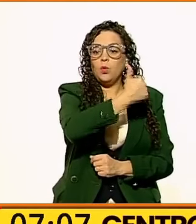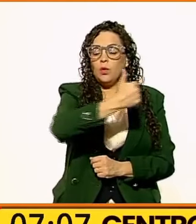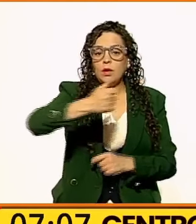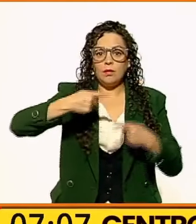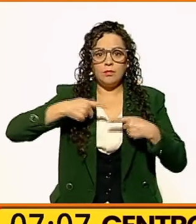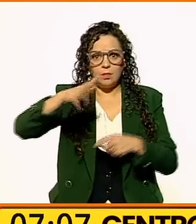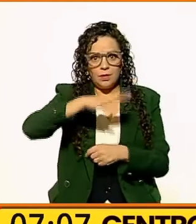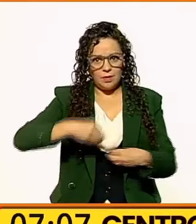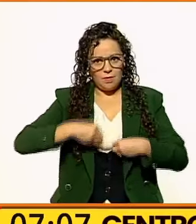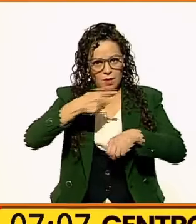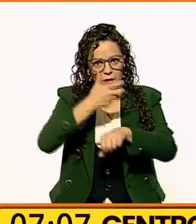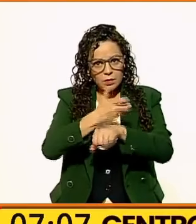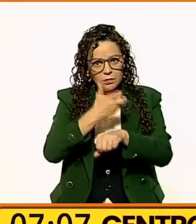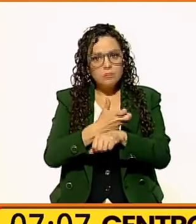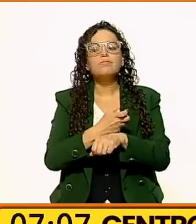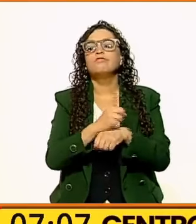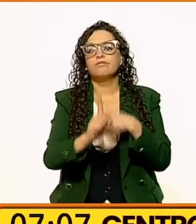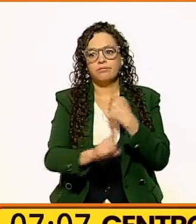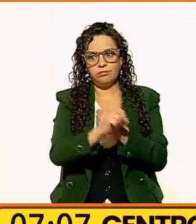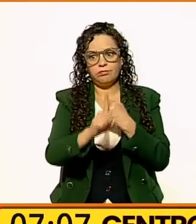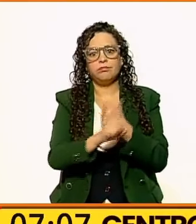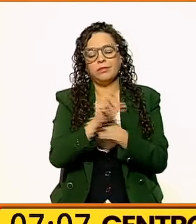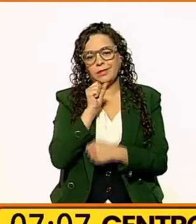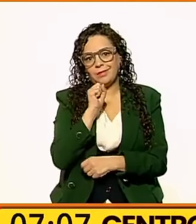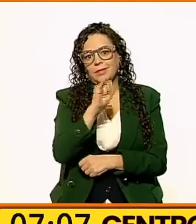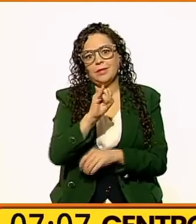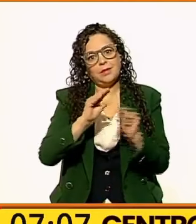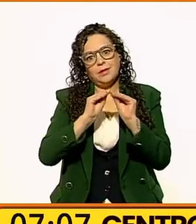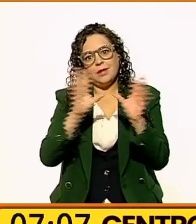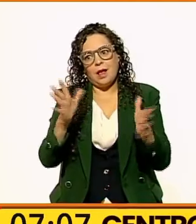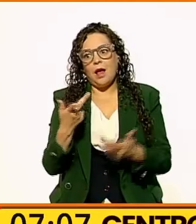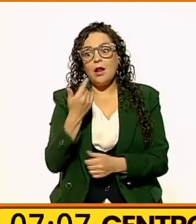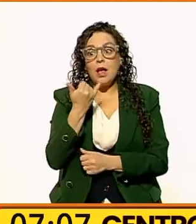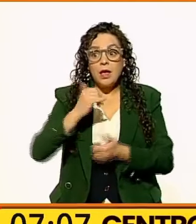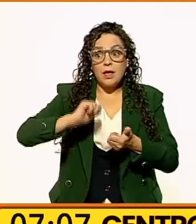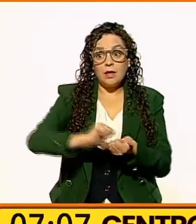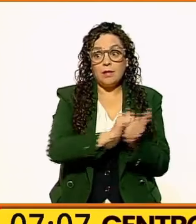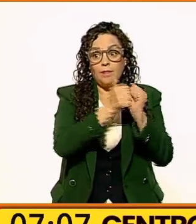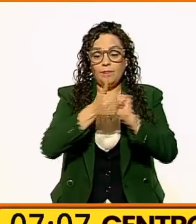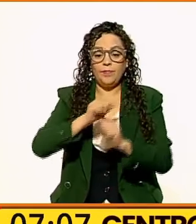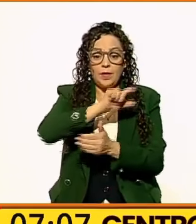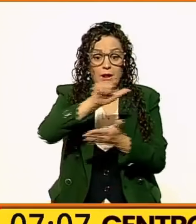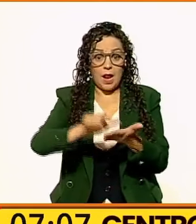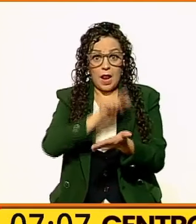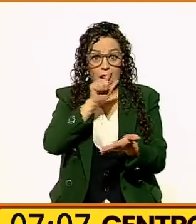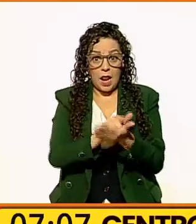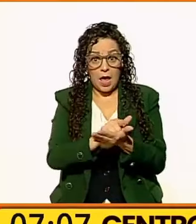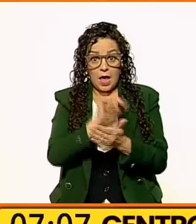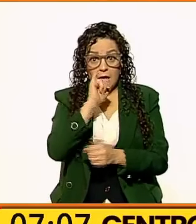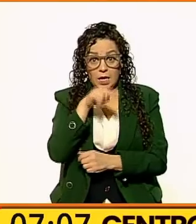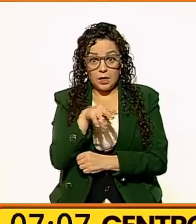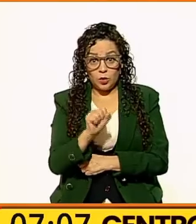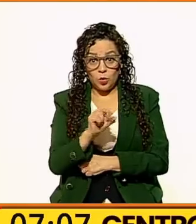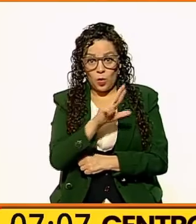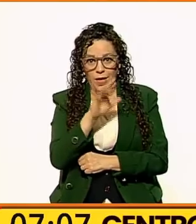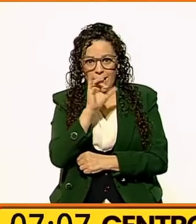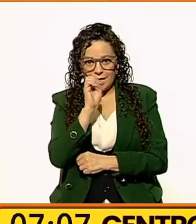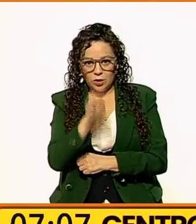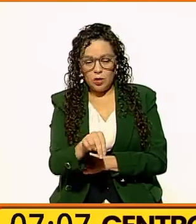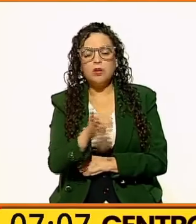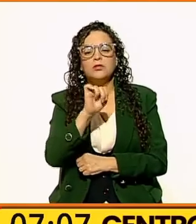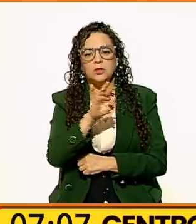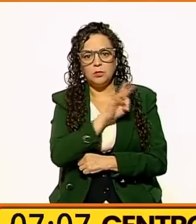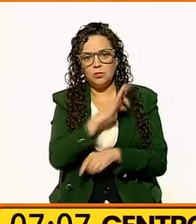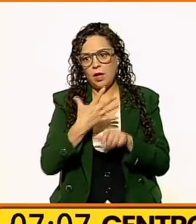Estados Unidos. Y esto, si realmente se invoca esta ley de insurrección, se puede multiplicar en las